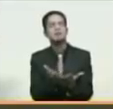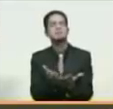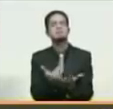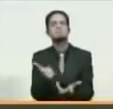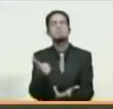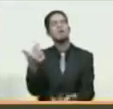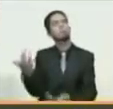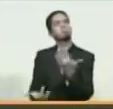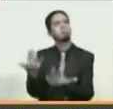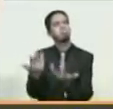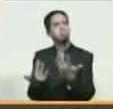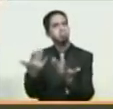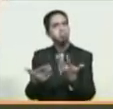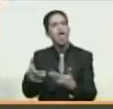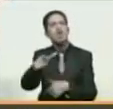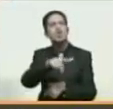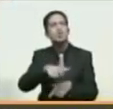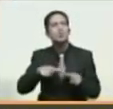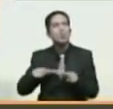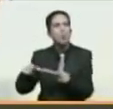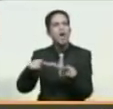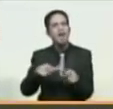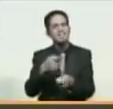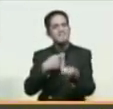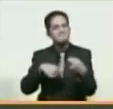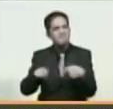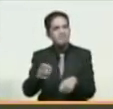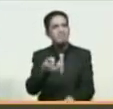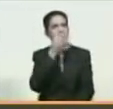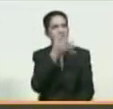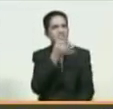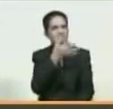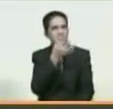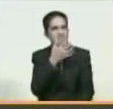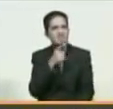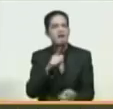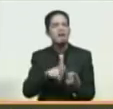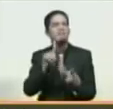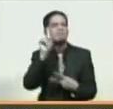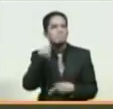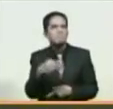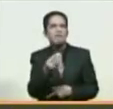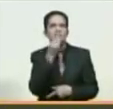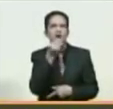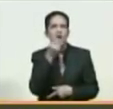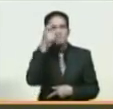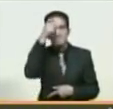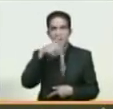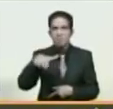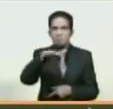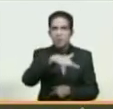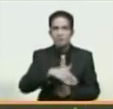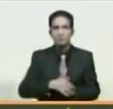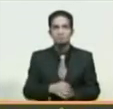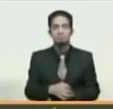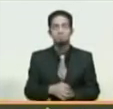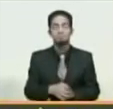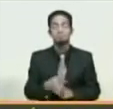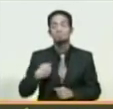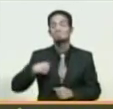los centros de expendio de medicamentos y de alimentos para la población.